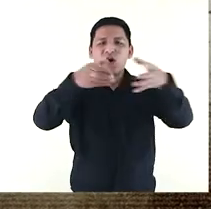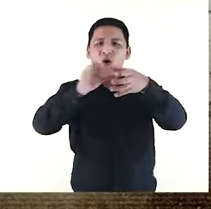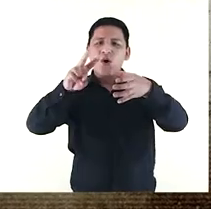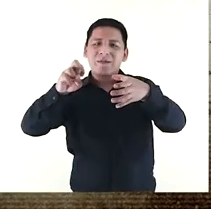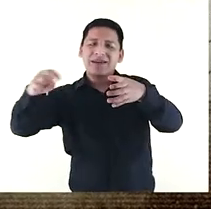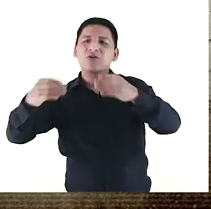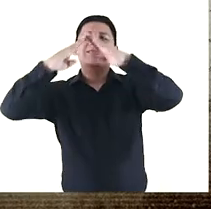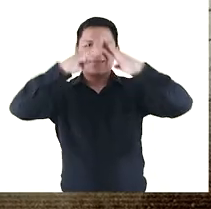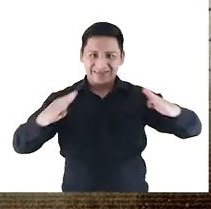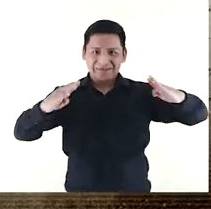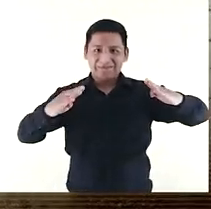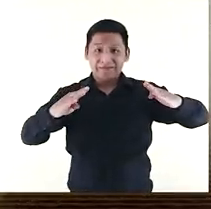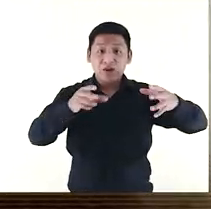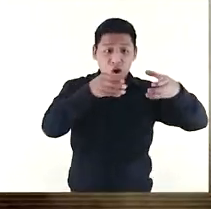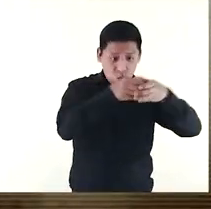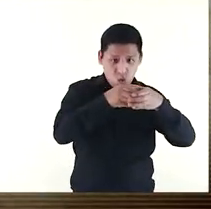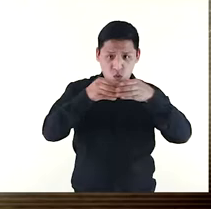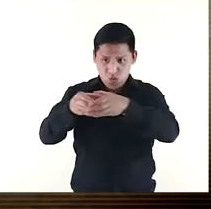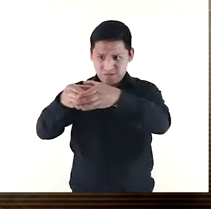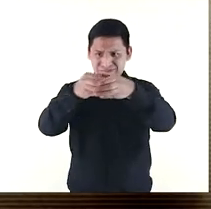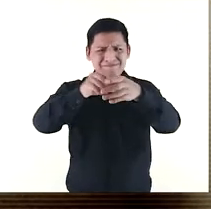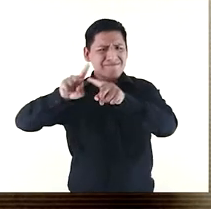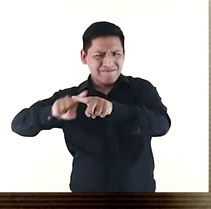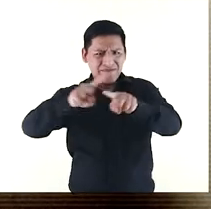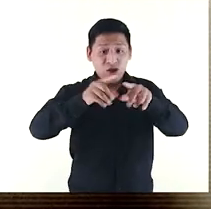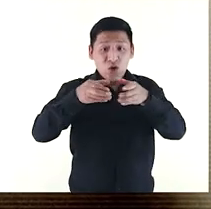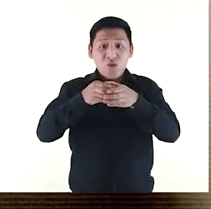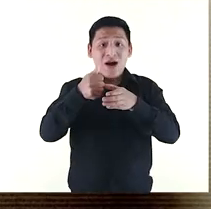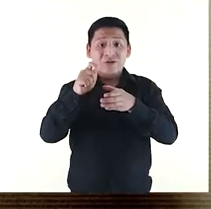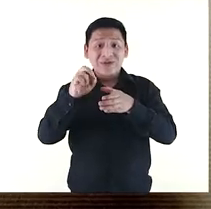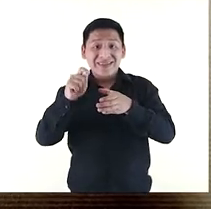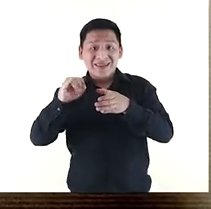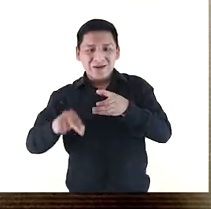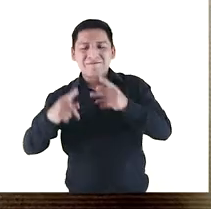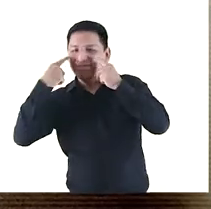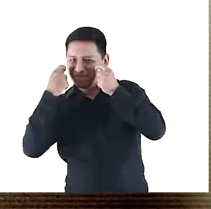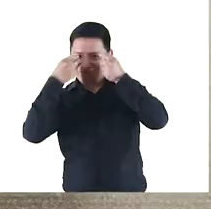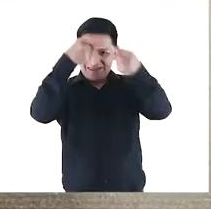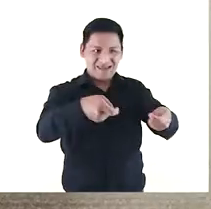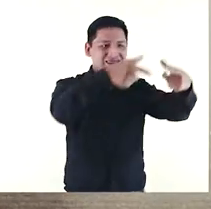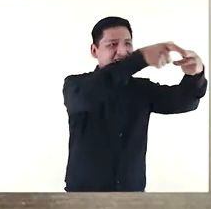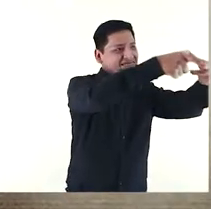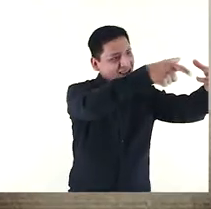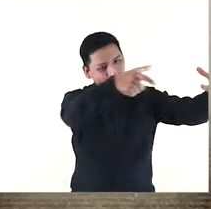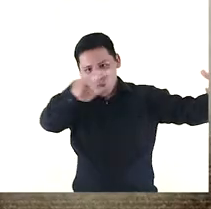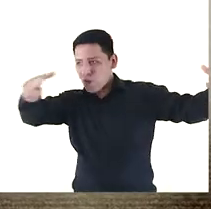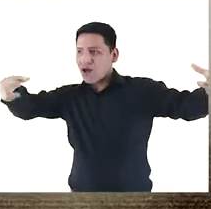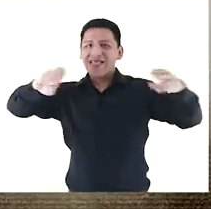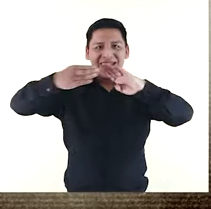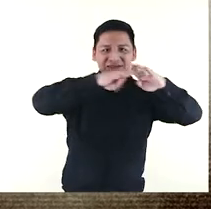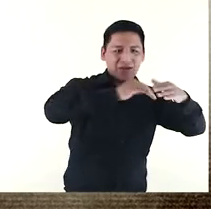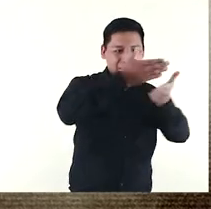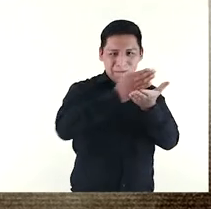y casas. Como la mayoría de grandes órdenes religiosas en la ciudad, a los agustinos se les ofreció toda una de esas grandes manzanas en las